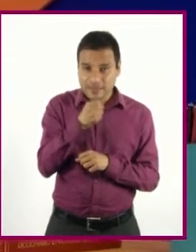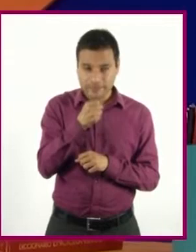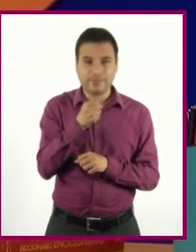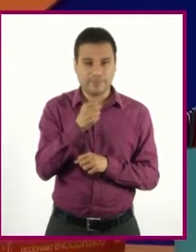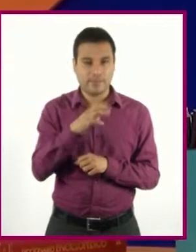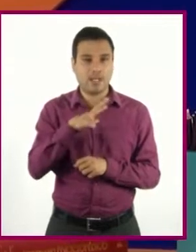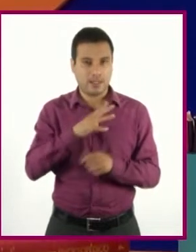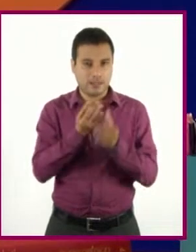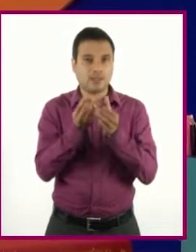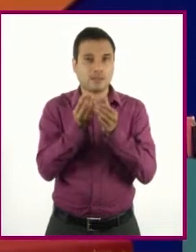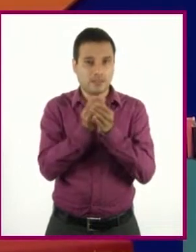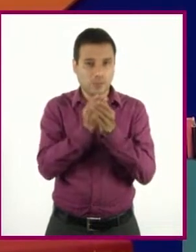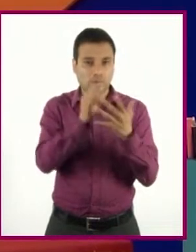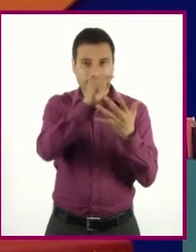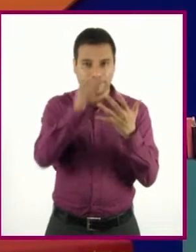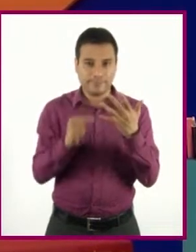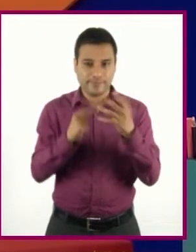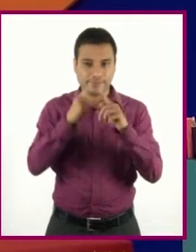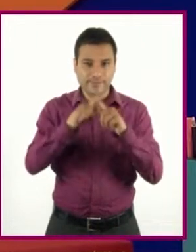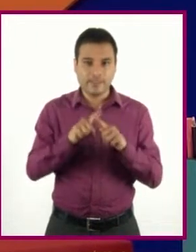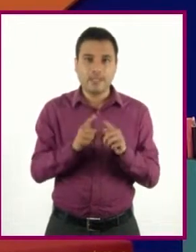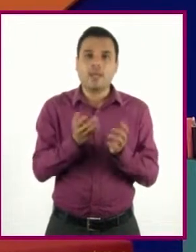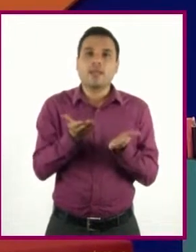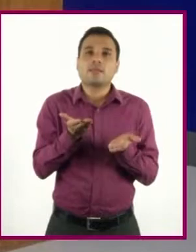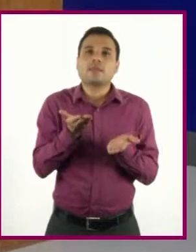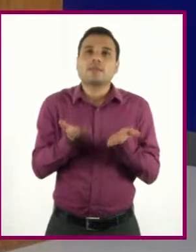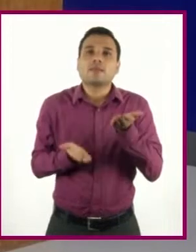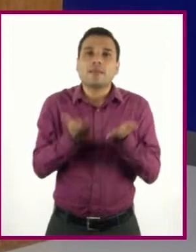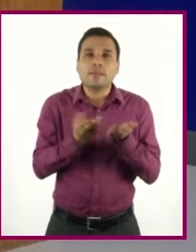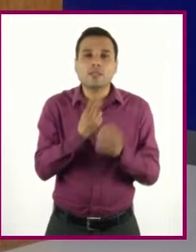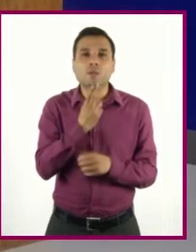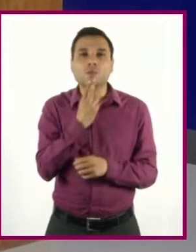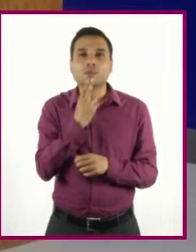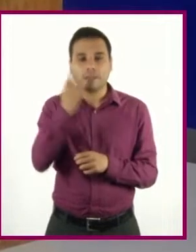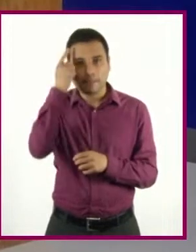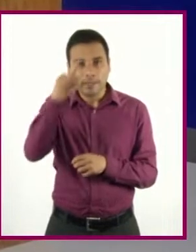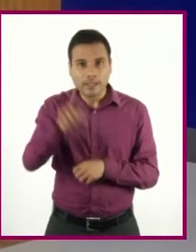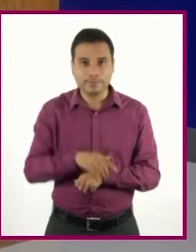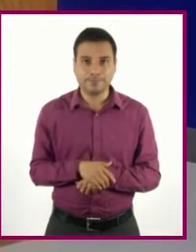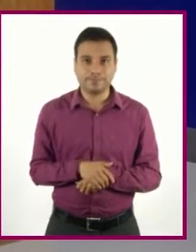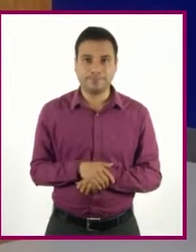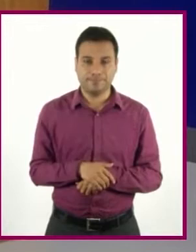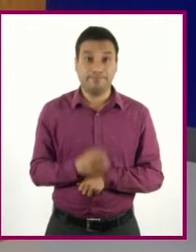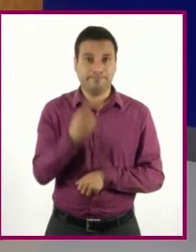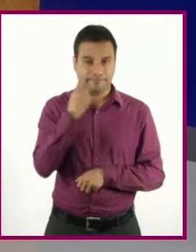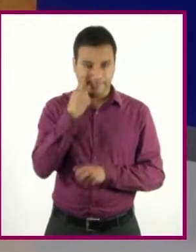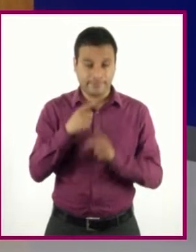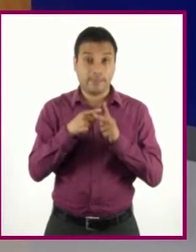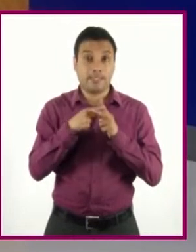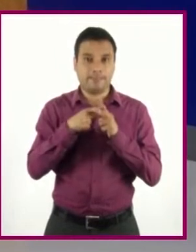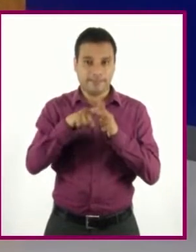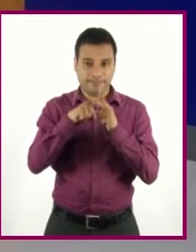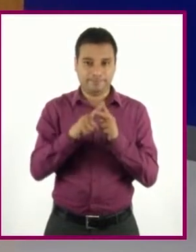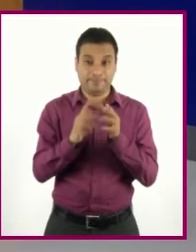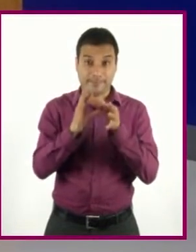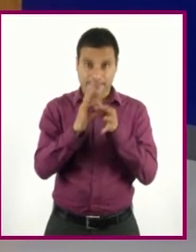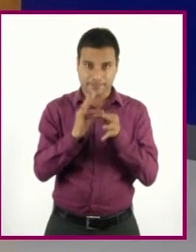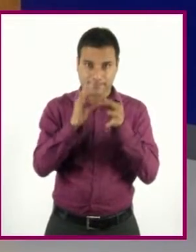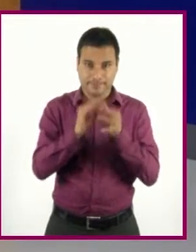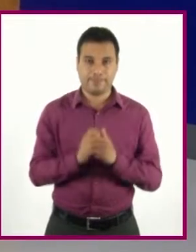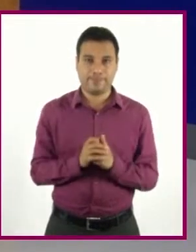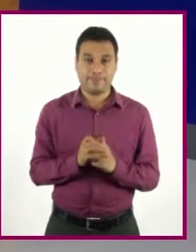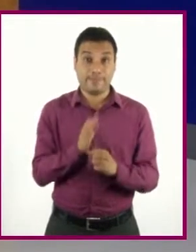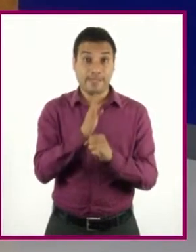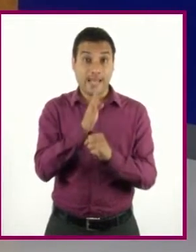uso que se le quiera dar. Pero para empezar a entrar en materia, ¿qué les parece